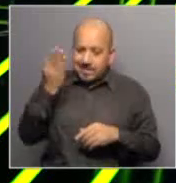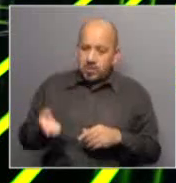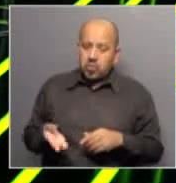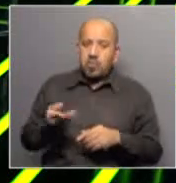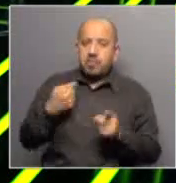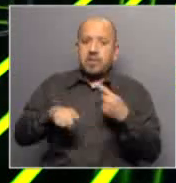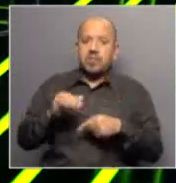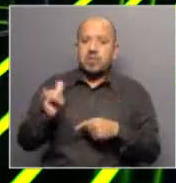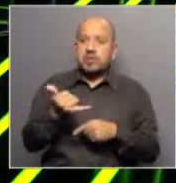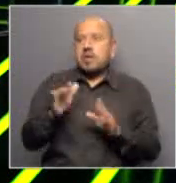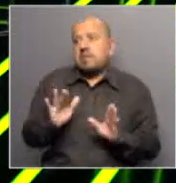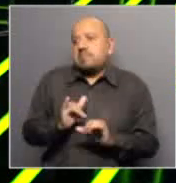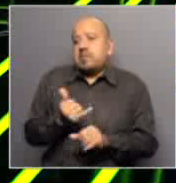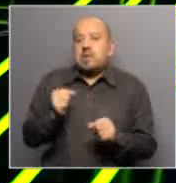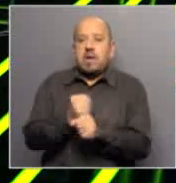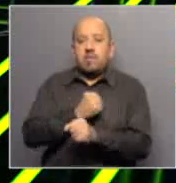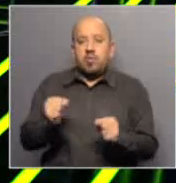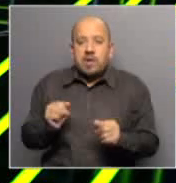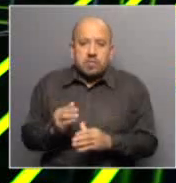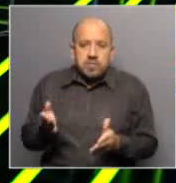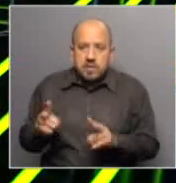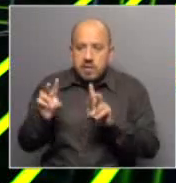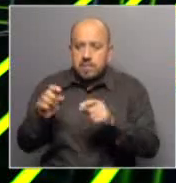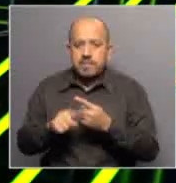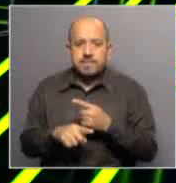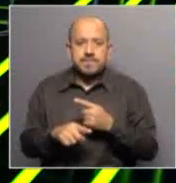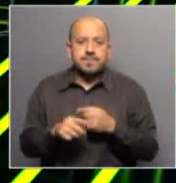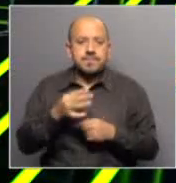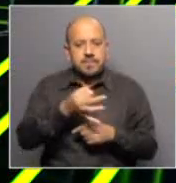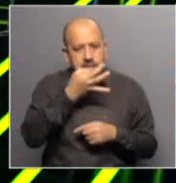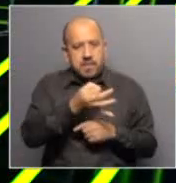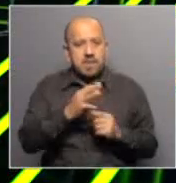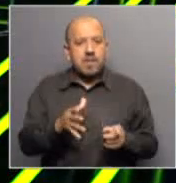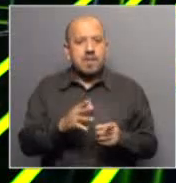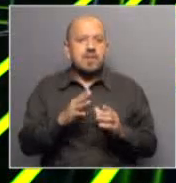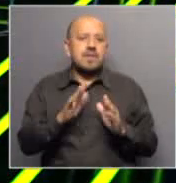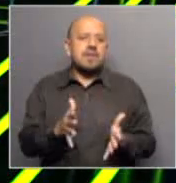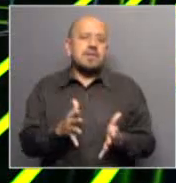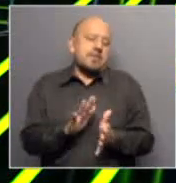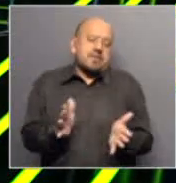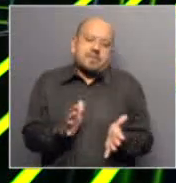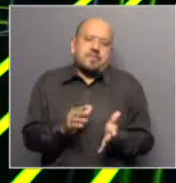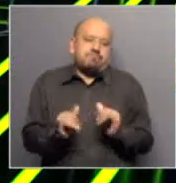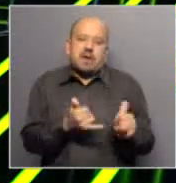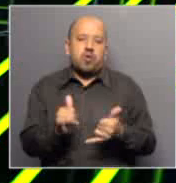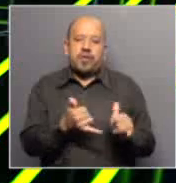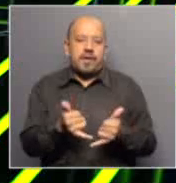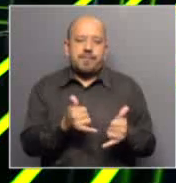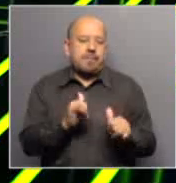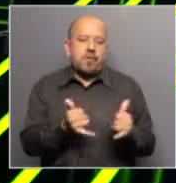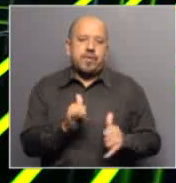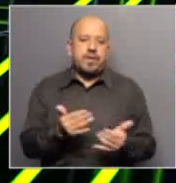es un tema que ya estaba saldado a nivel Estado. Te lo voy a decir en criollo, es perjodere. Porque la